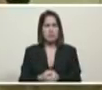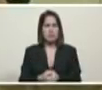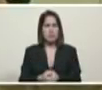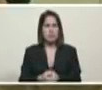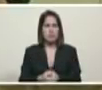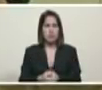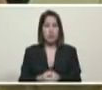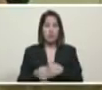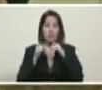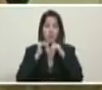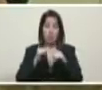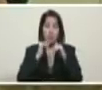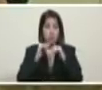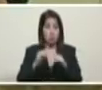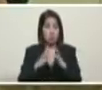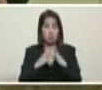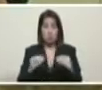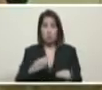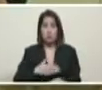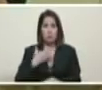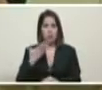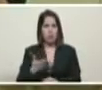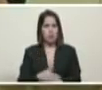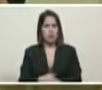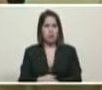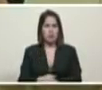Con la información todo se puede.